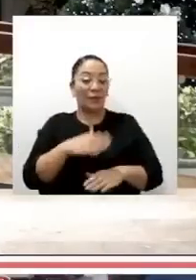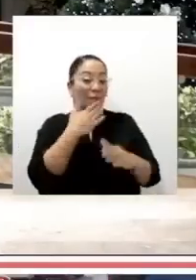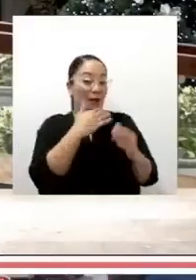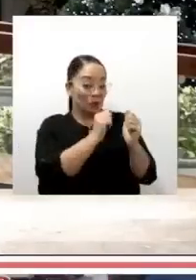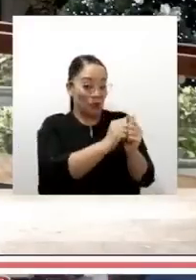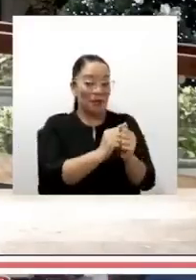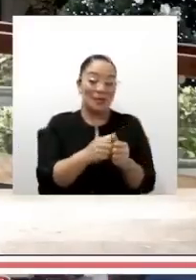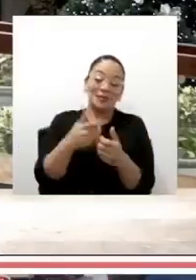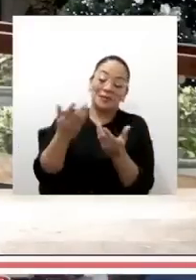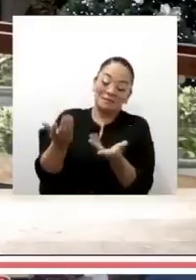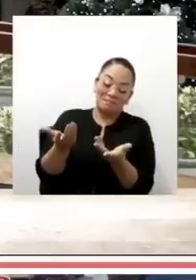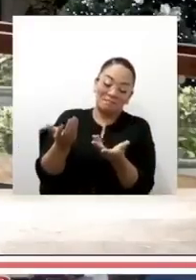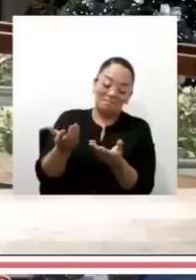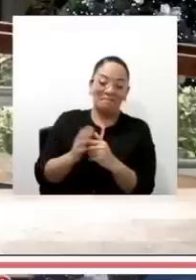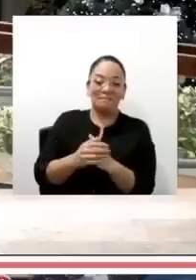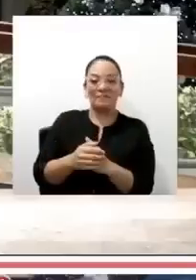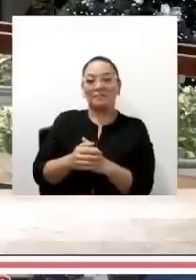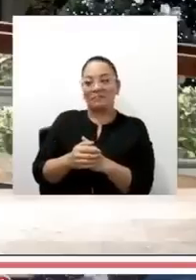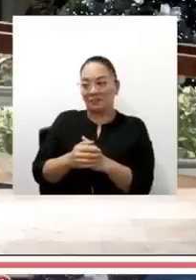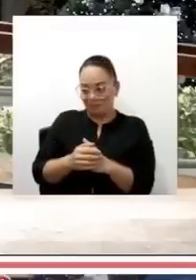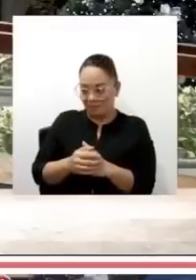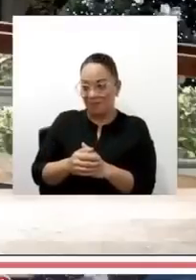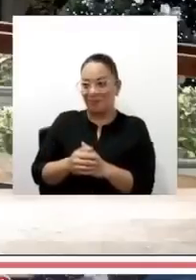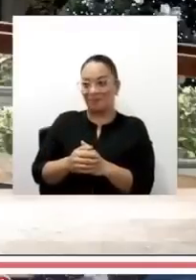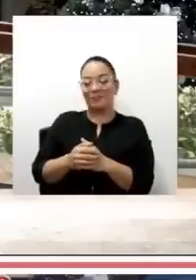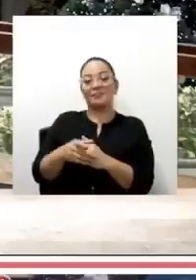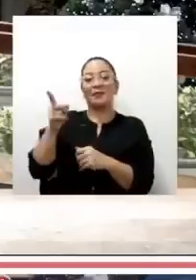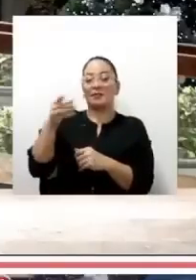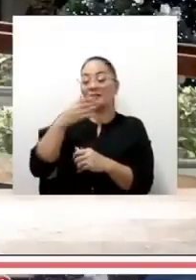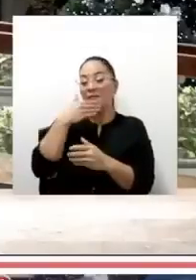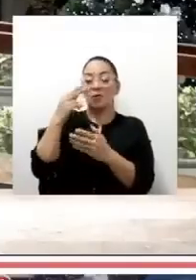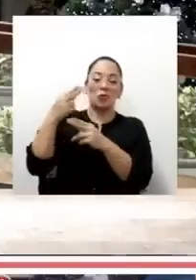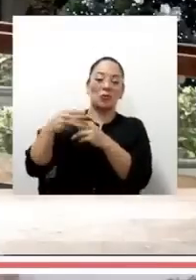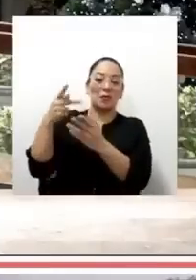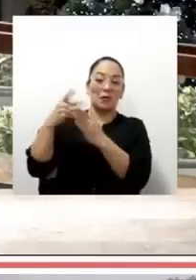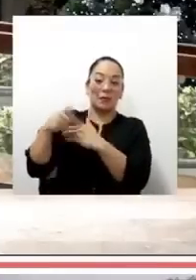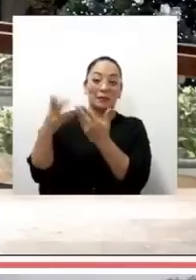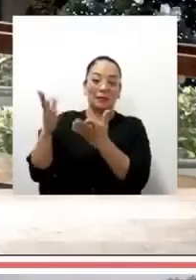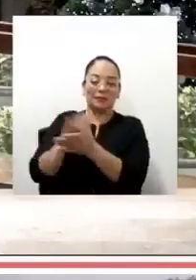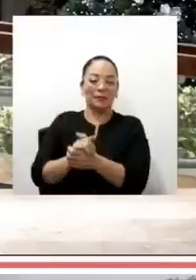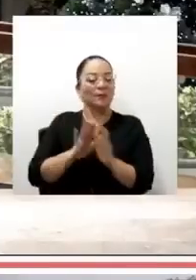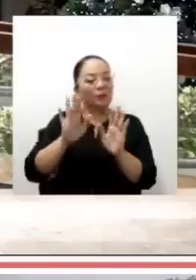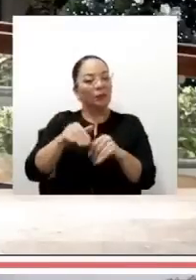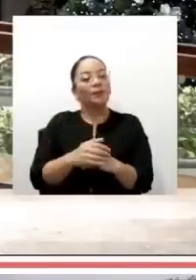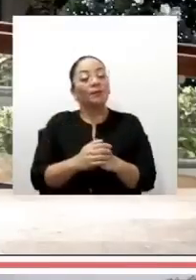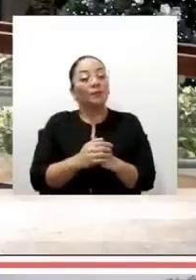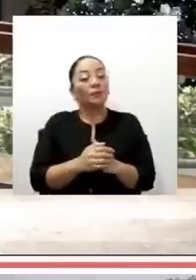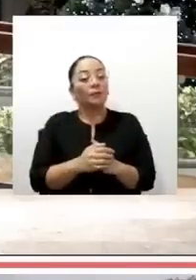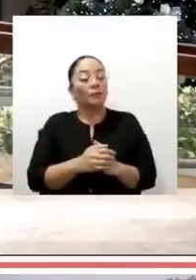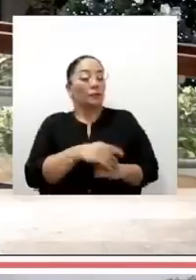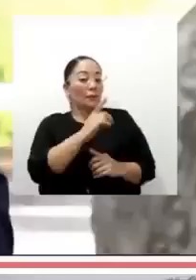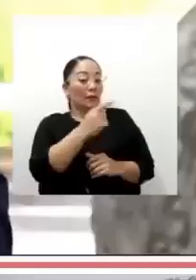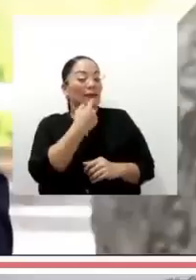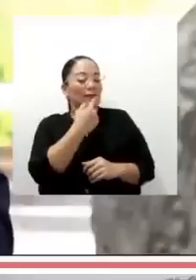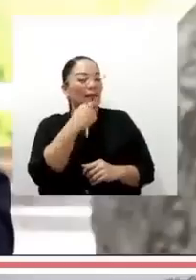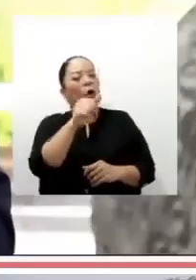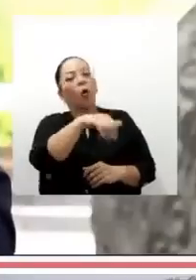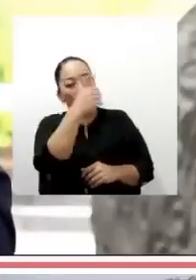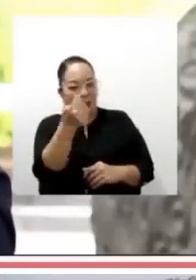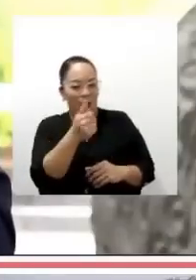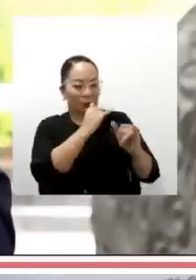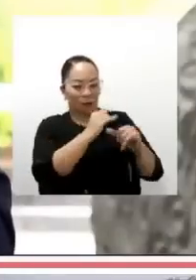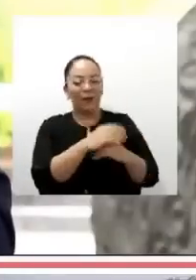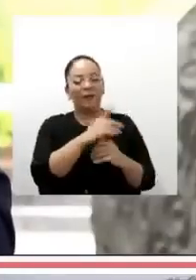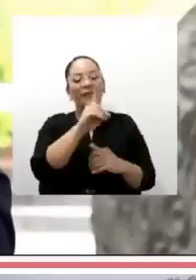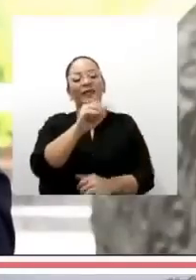siempre, ese es el mejor nombre que le pudieran haber puesto a ese programa. Sí, ahí acertaron. El otro, viene un señor que se llama